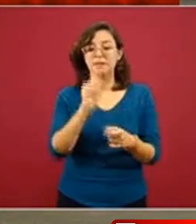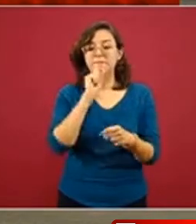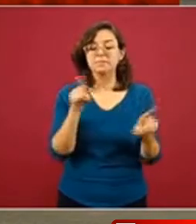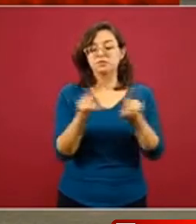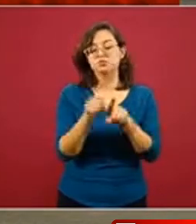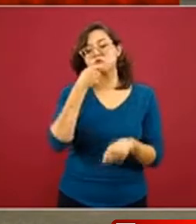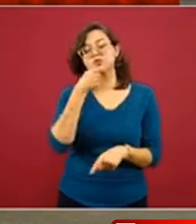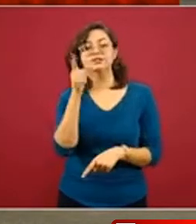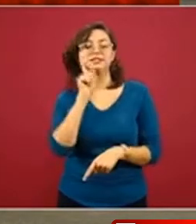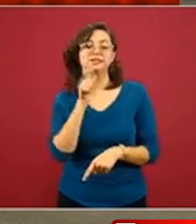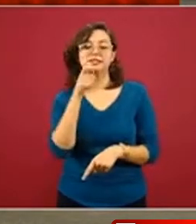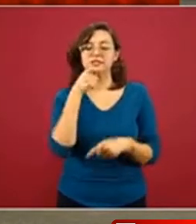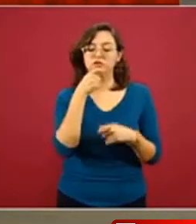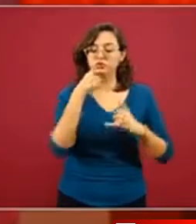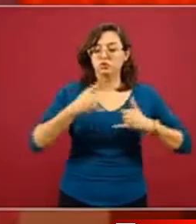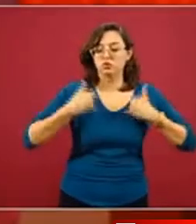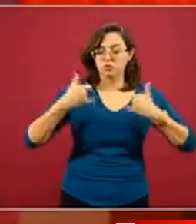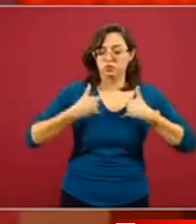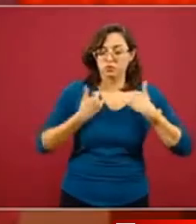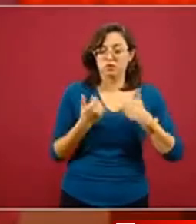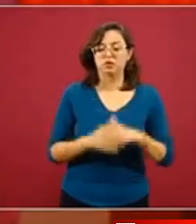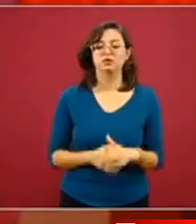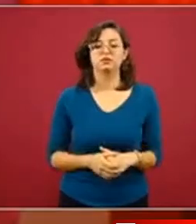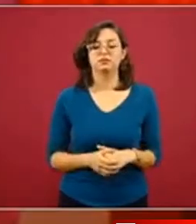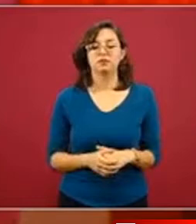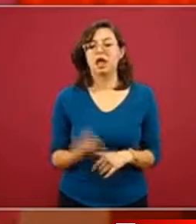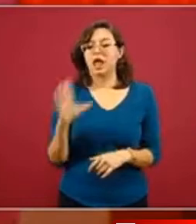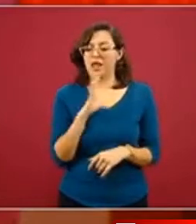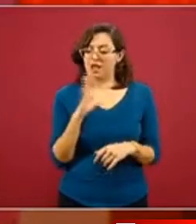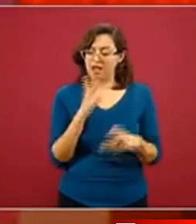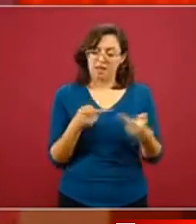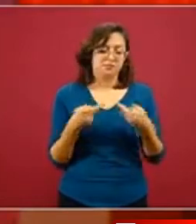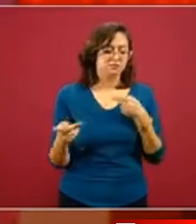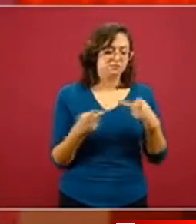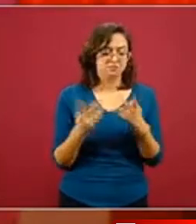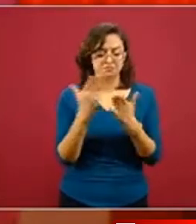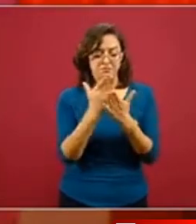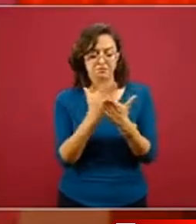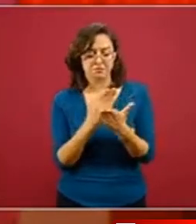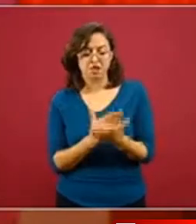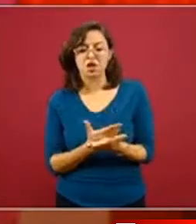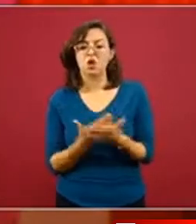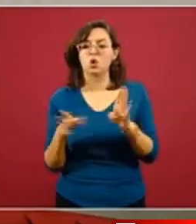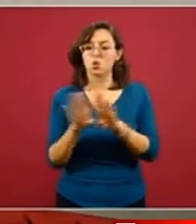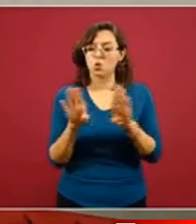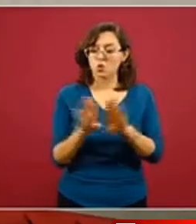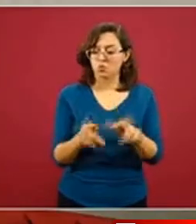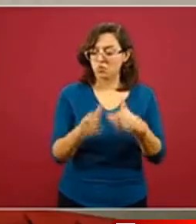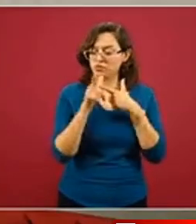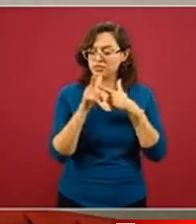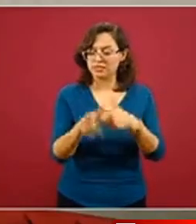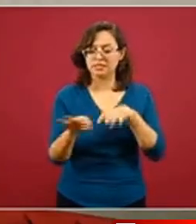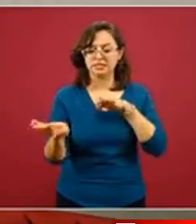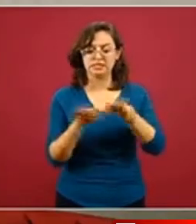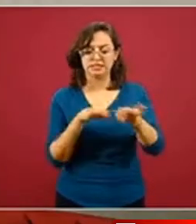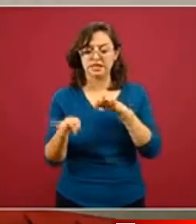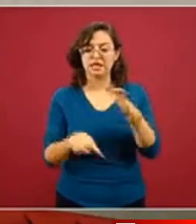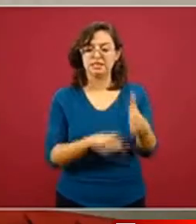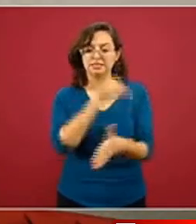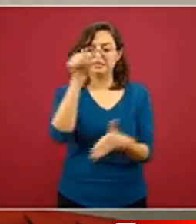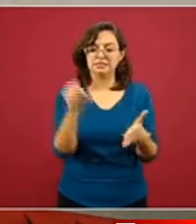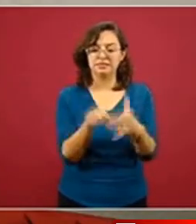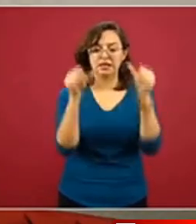niños, niñas y adolescentes. Hay planes que se establecieron y se instrumentaron de continuidad de operaciones en los centros